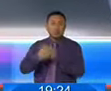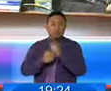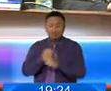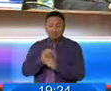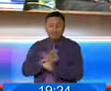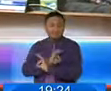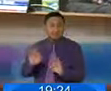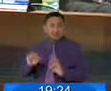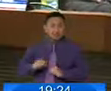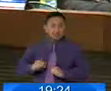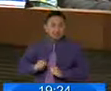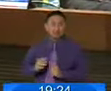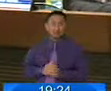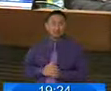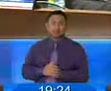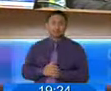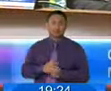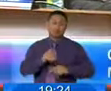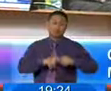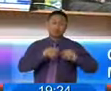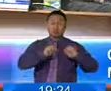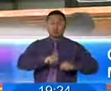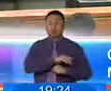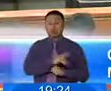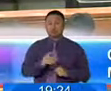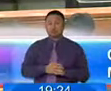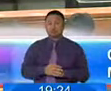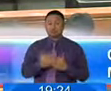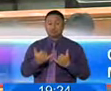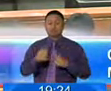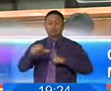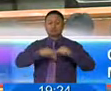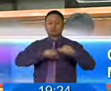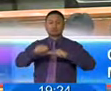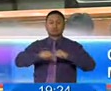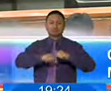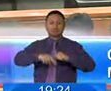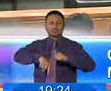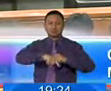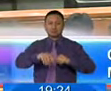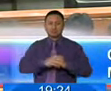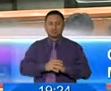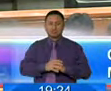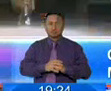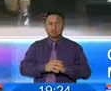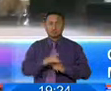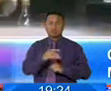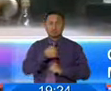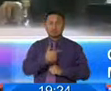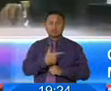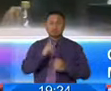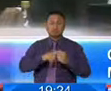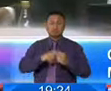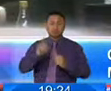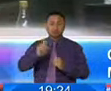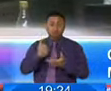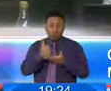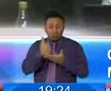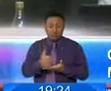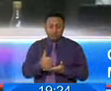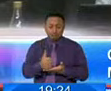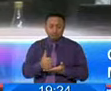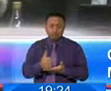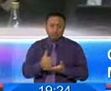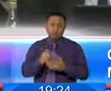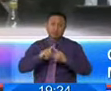4 años. Sin embargo, también hay quienes consideran que pese a que la actual administración no habría estado acorde a las necesidades de los quiteños, apoyan